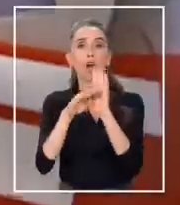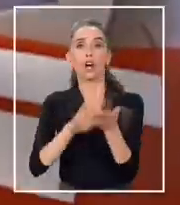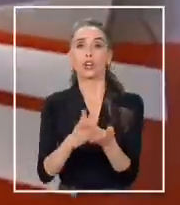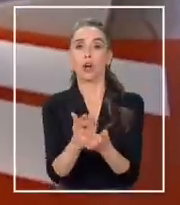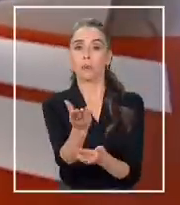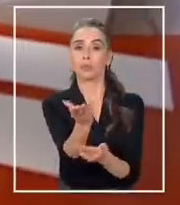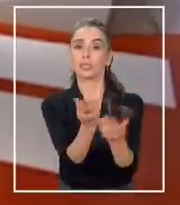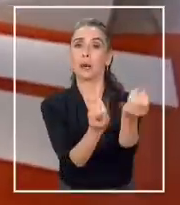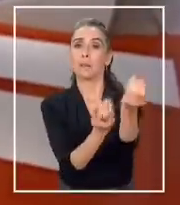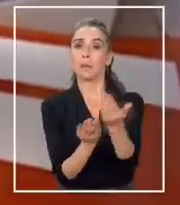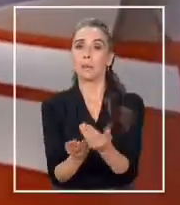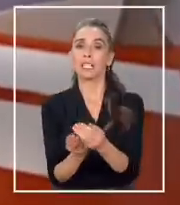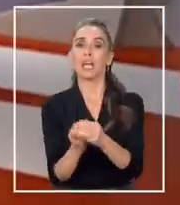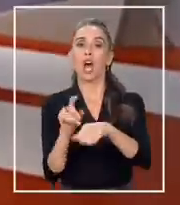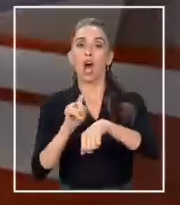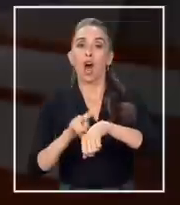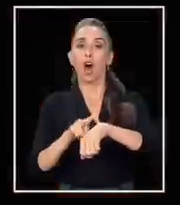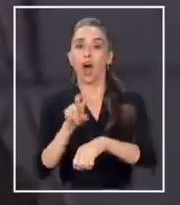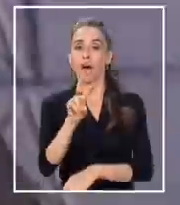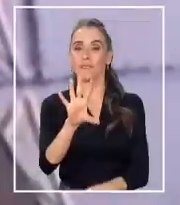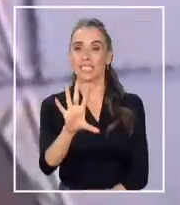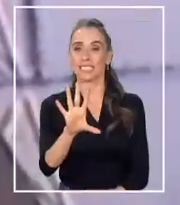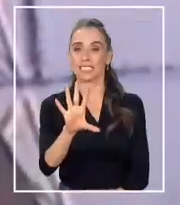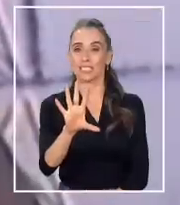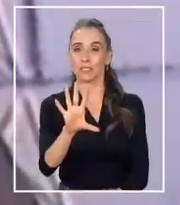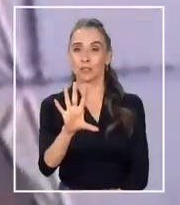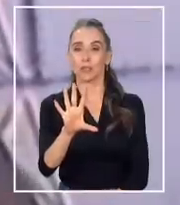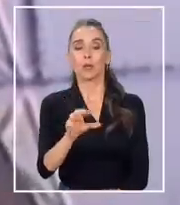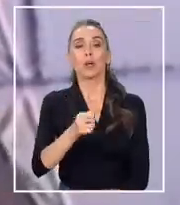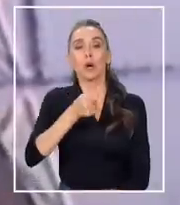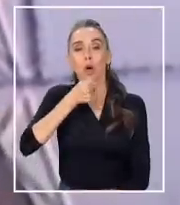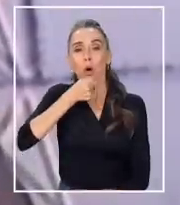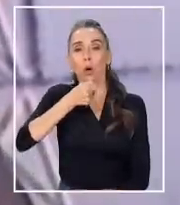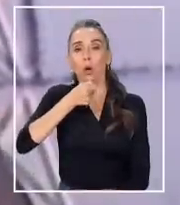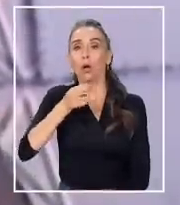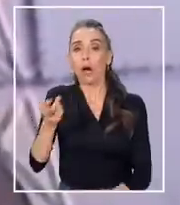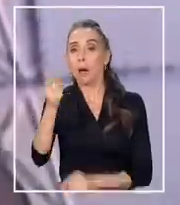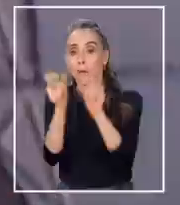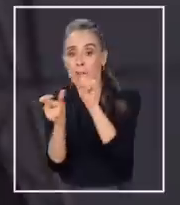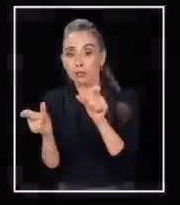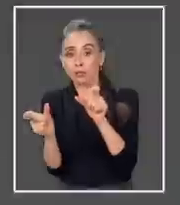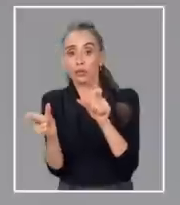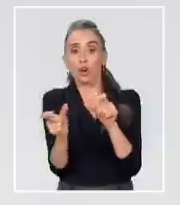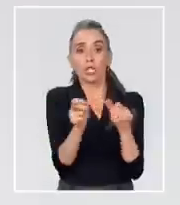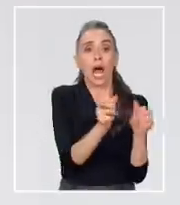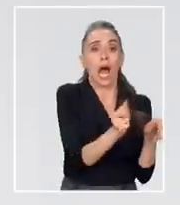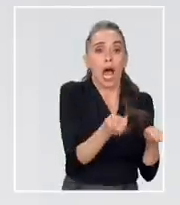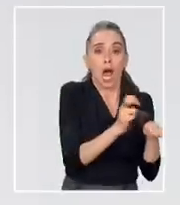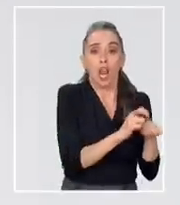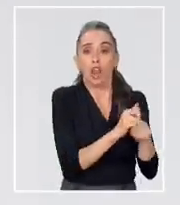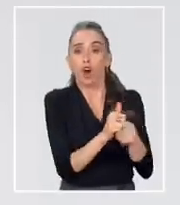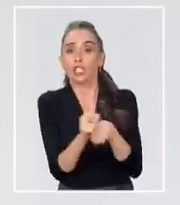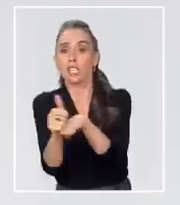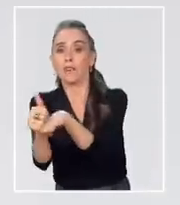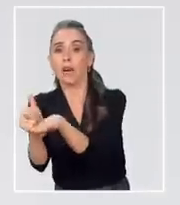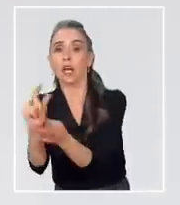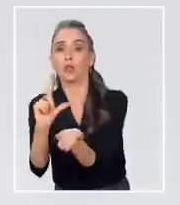¿Cómo están? Bienvenidos a Hora 25. Y conducidos hasta un lugar secreto.